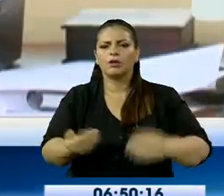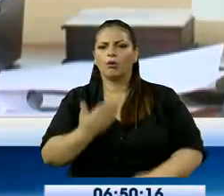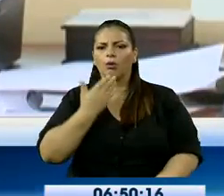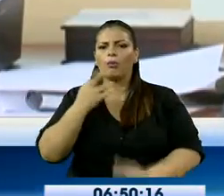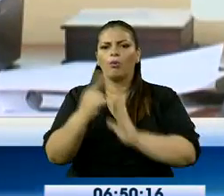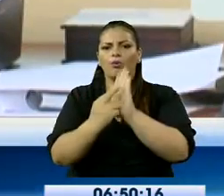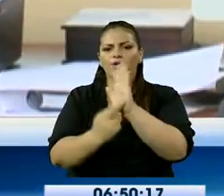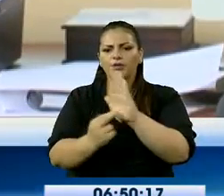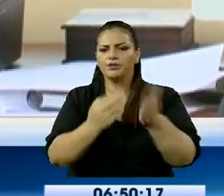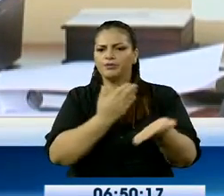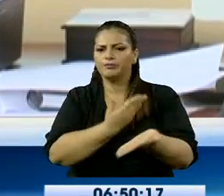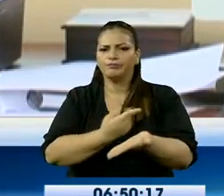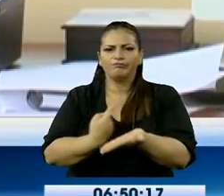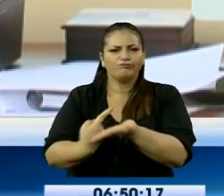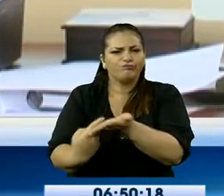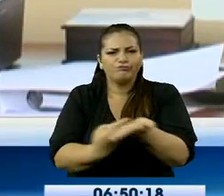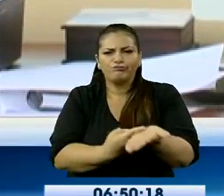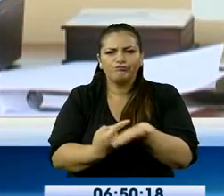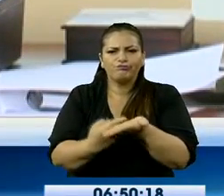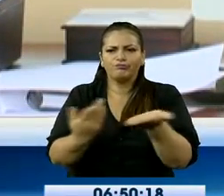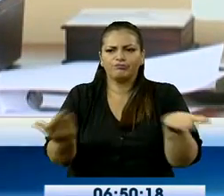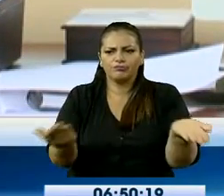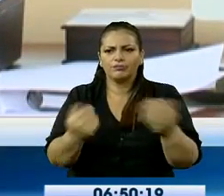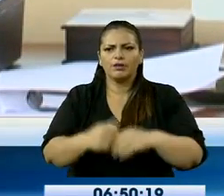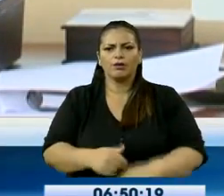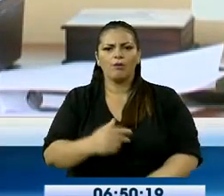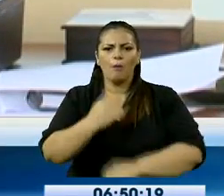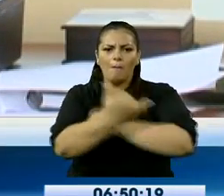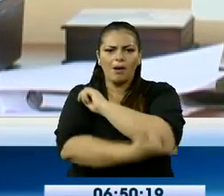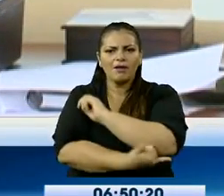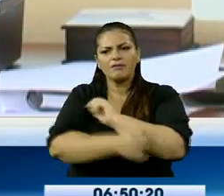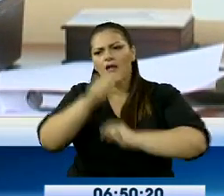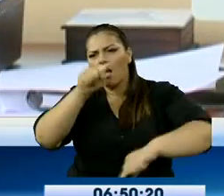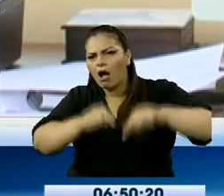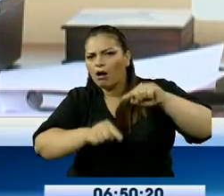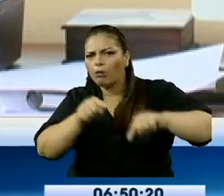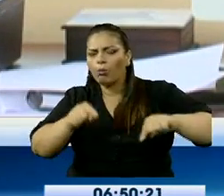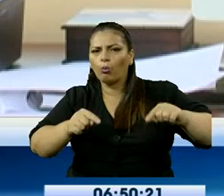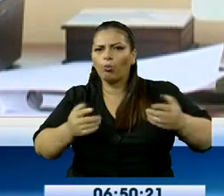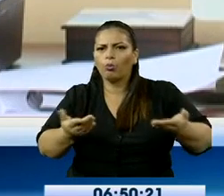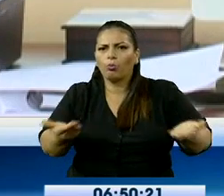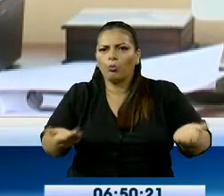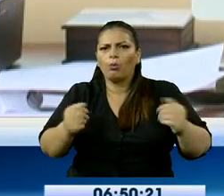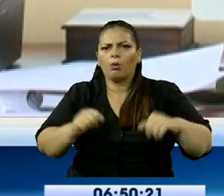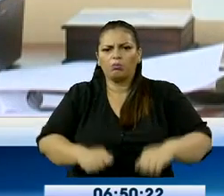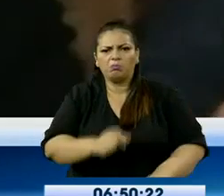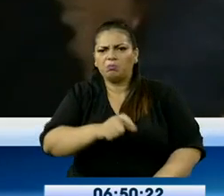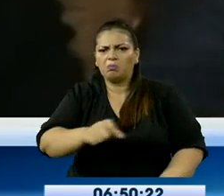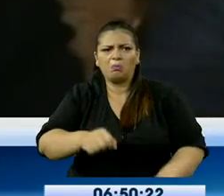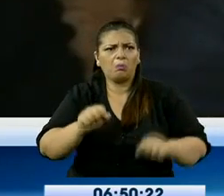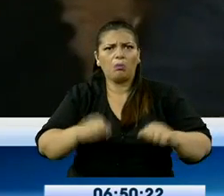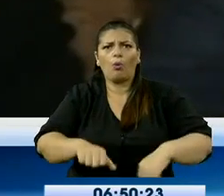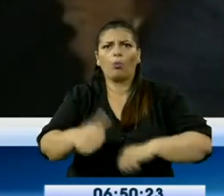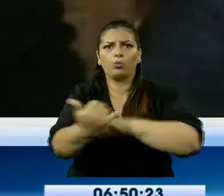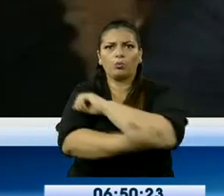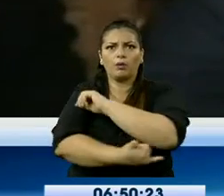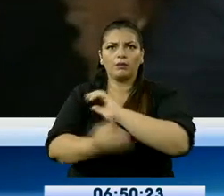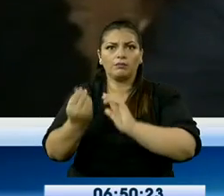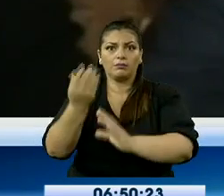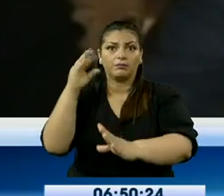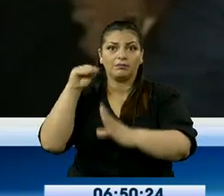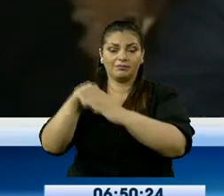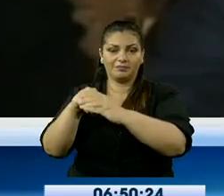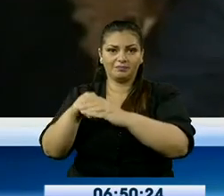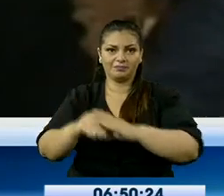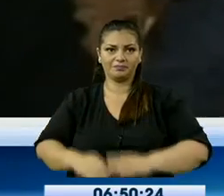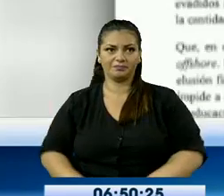para evitar que en ciertos países se tengan estos paraísos fiscales. La consulta popular fue presentada a